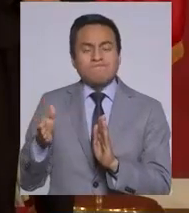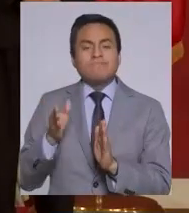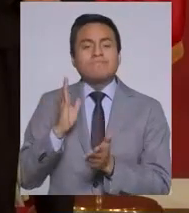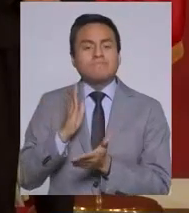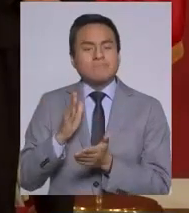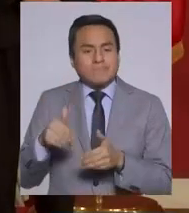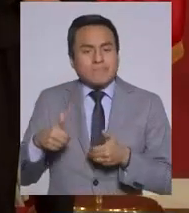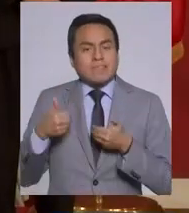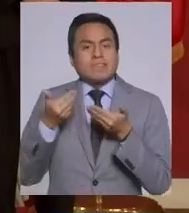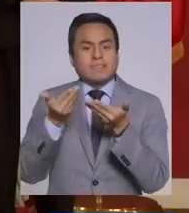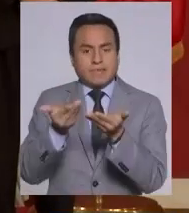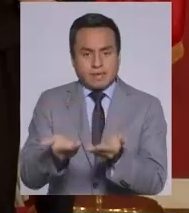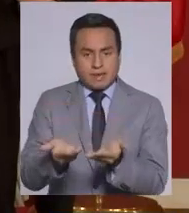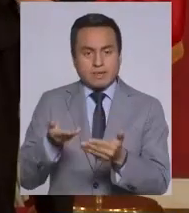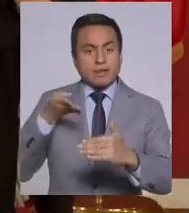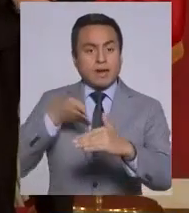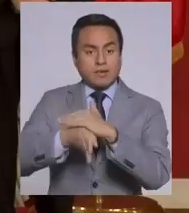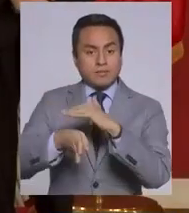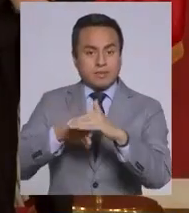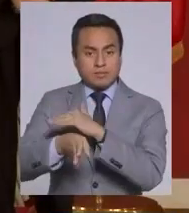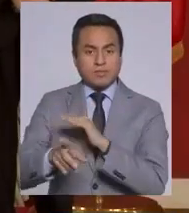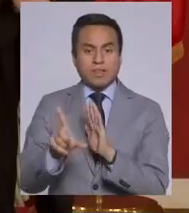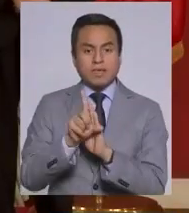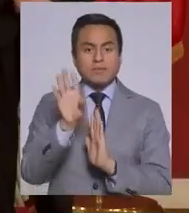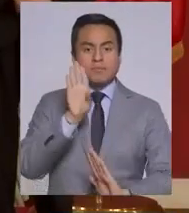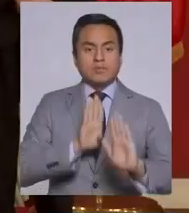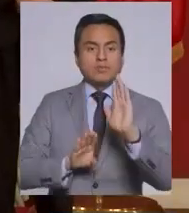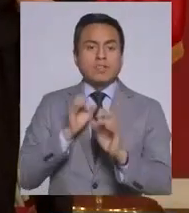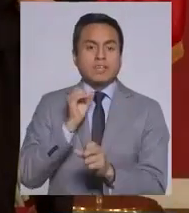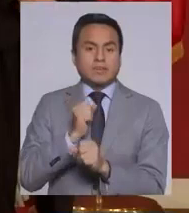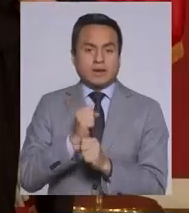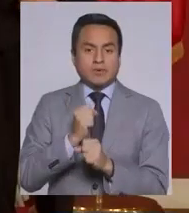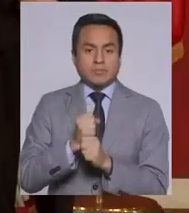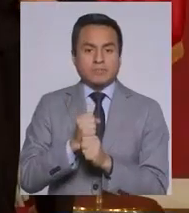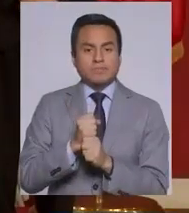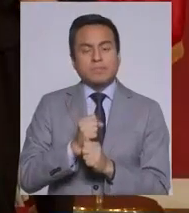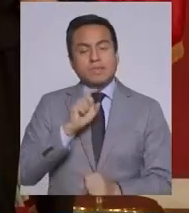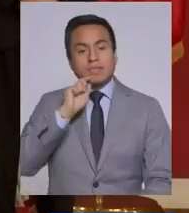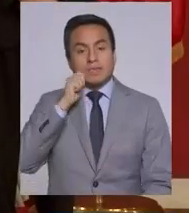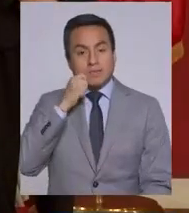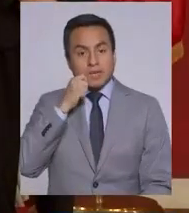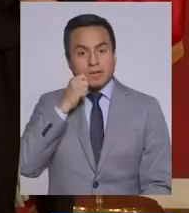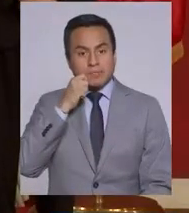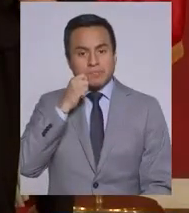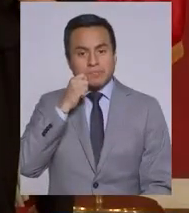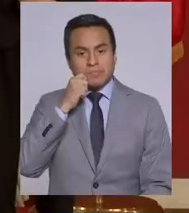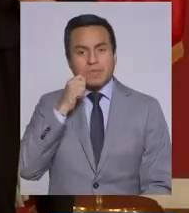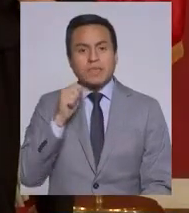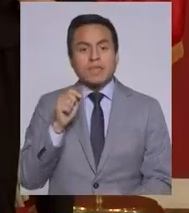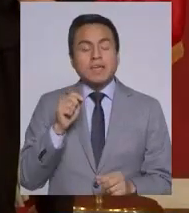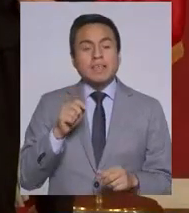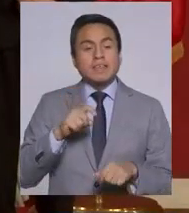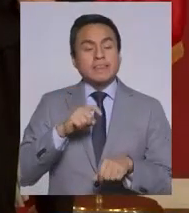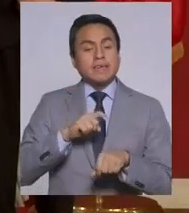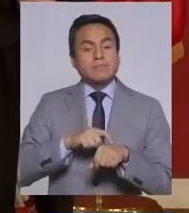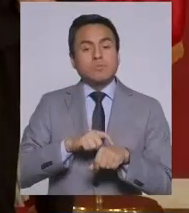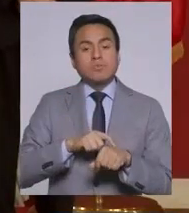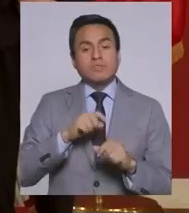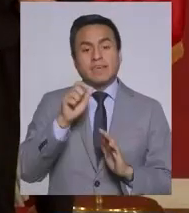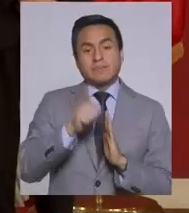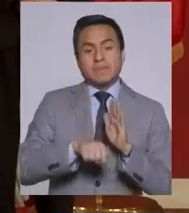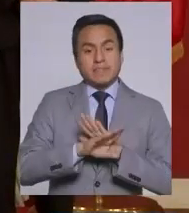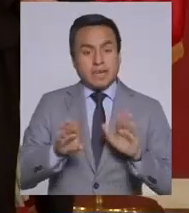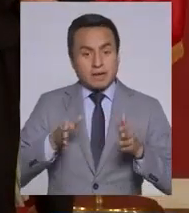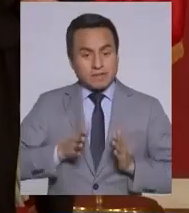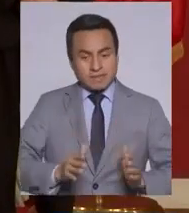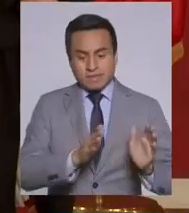tengan acceso a la Ley de Protección del Trabajo. Y en consecuencia, cuando se termine el periodo postnatal,